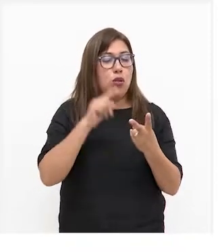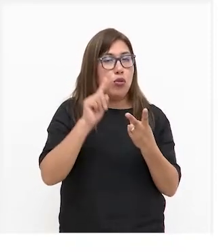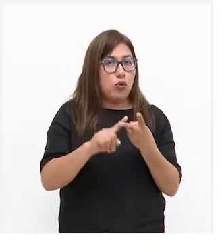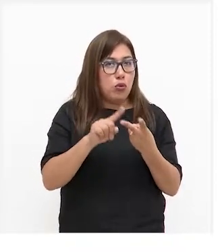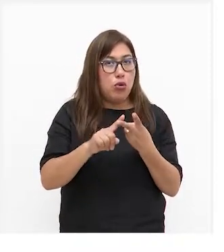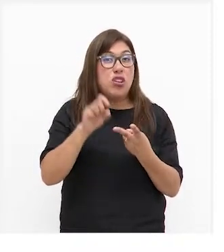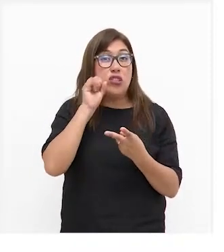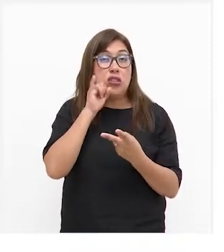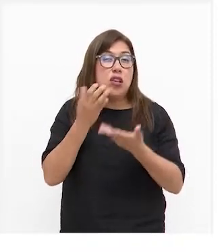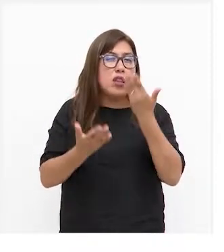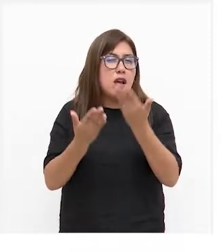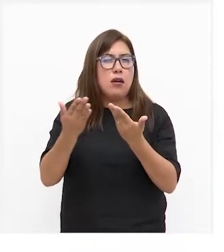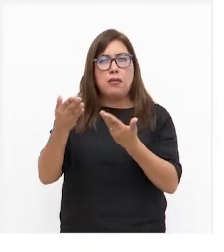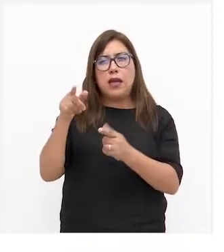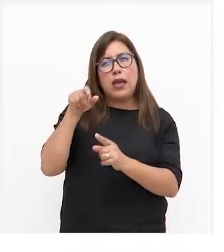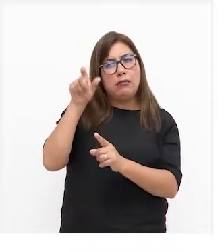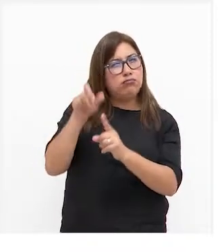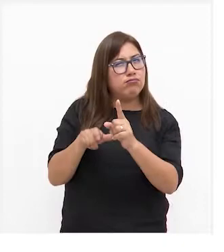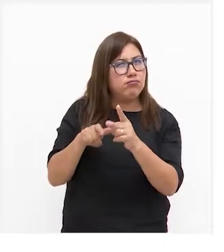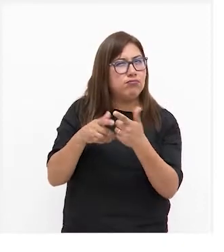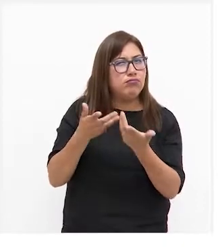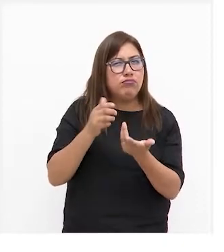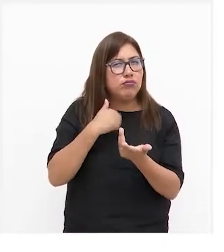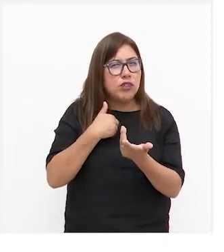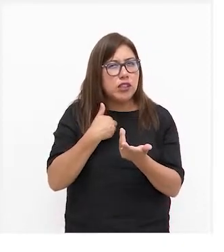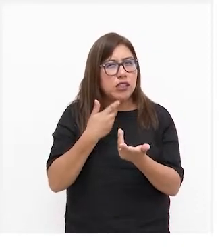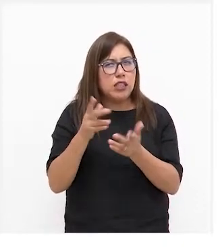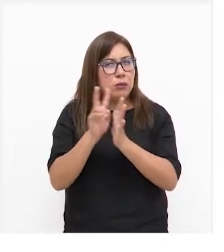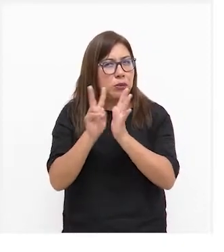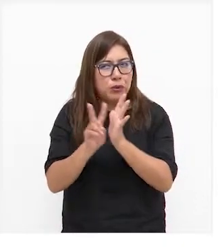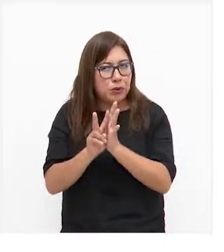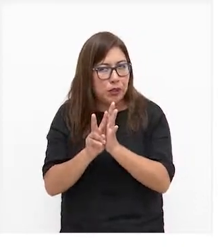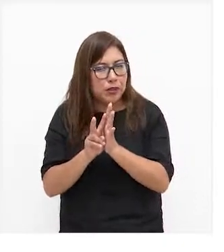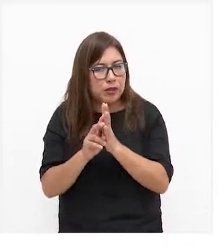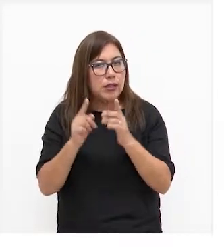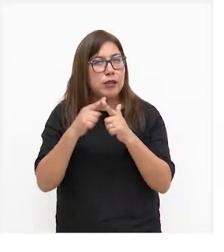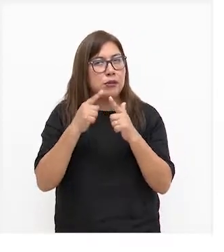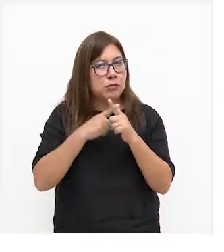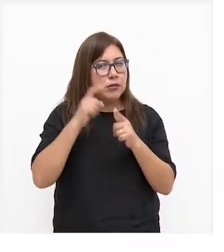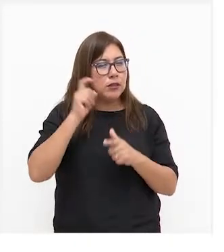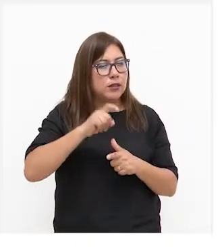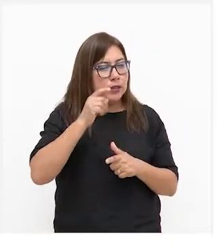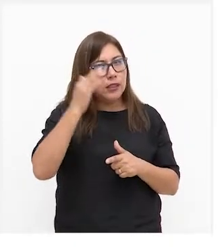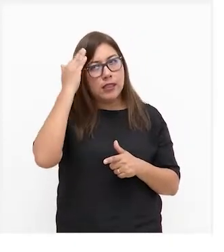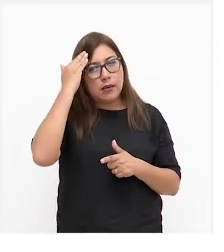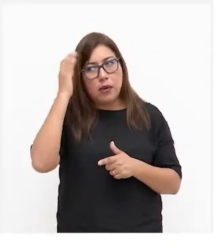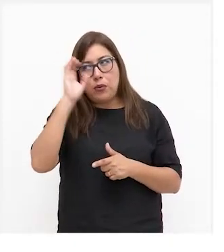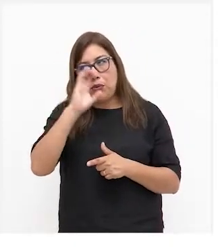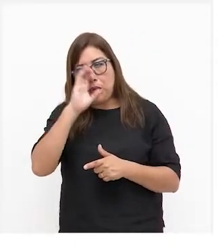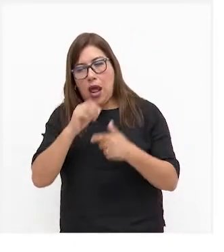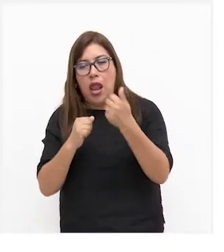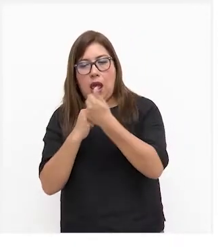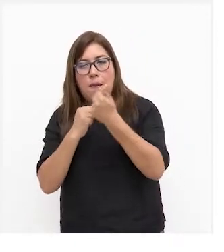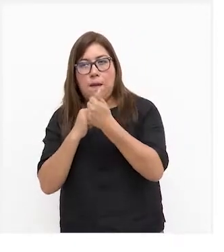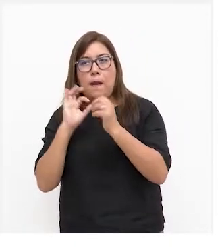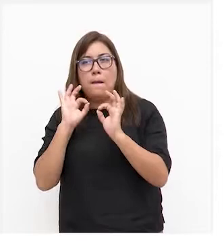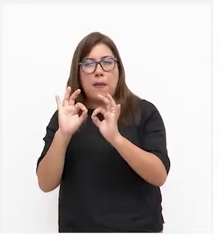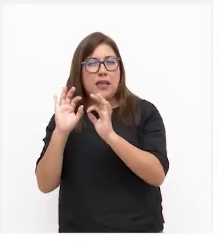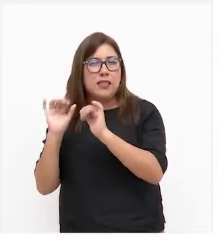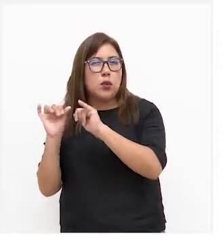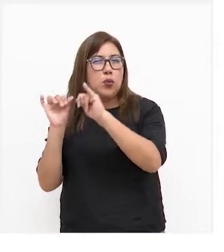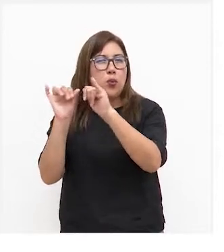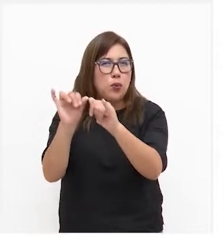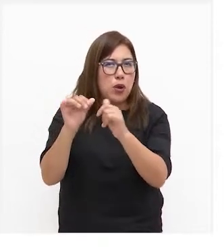2. En caso se trate de una persona que no manifiesta voluntad, realizar una determinación de apoyos lo más